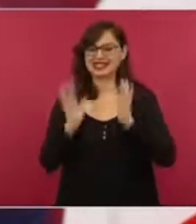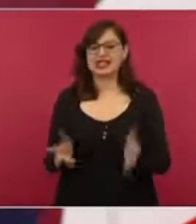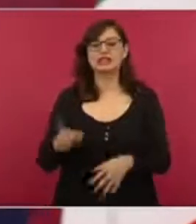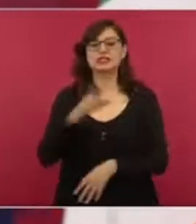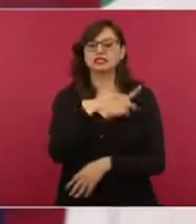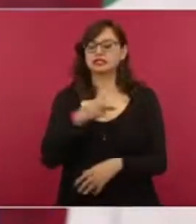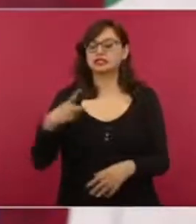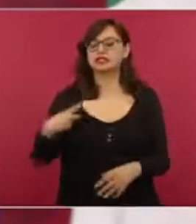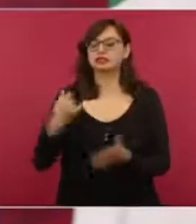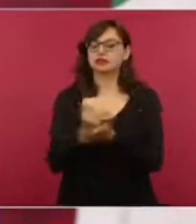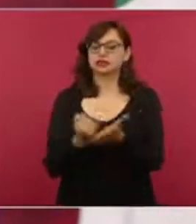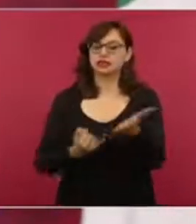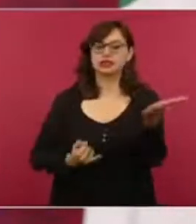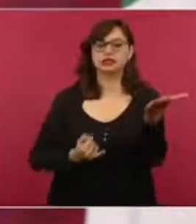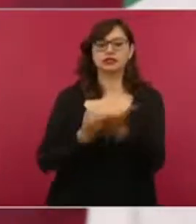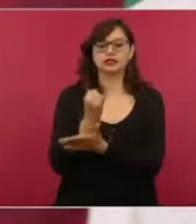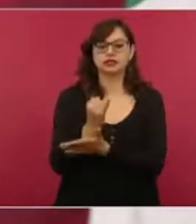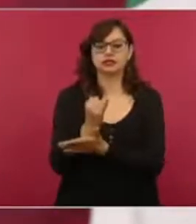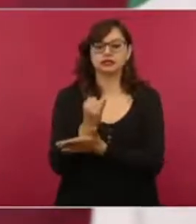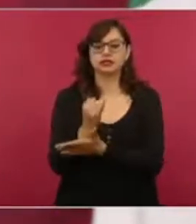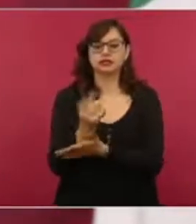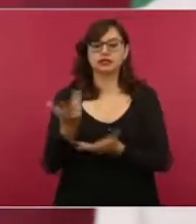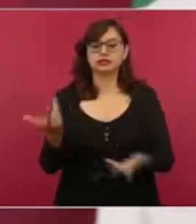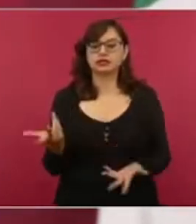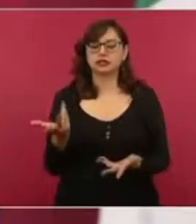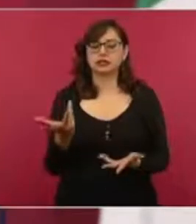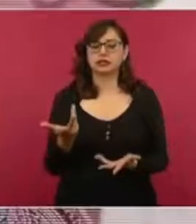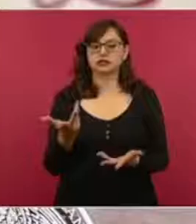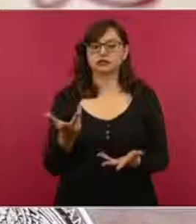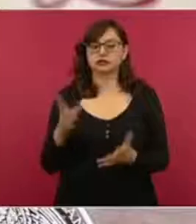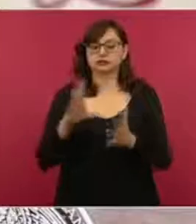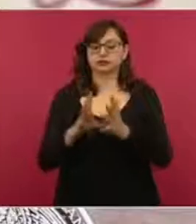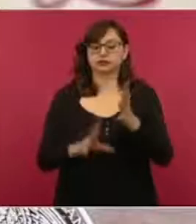a considerar constitucional o no